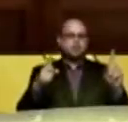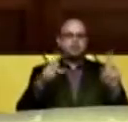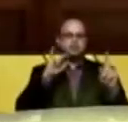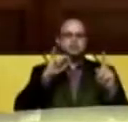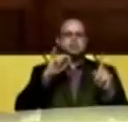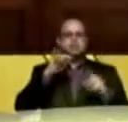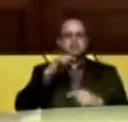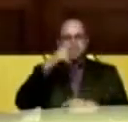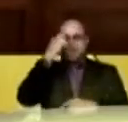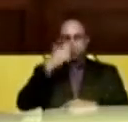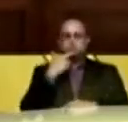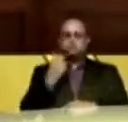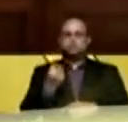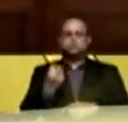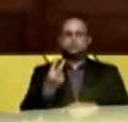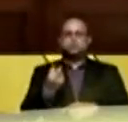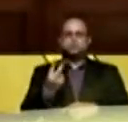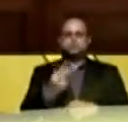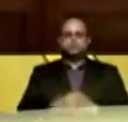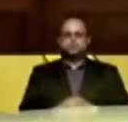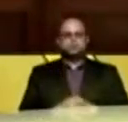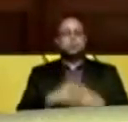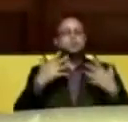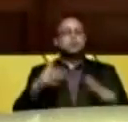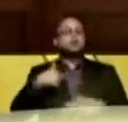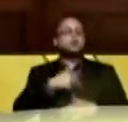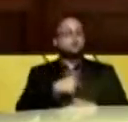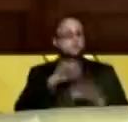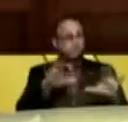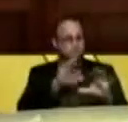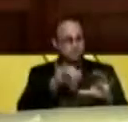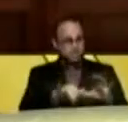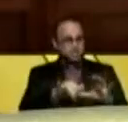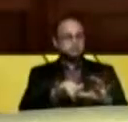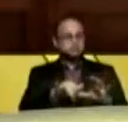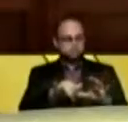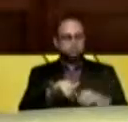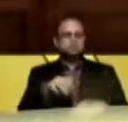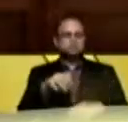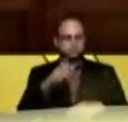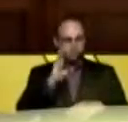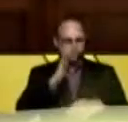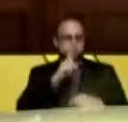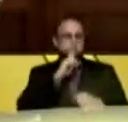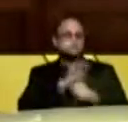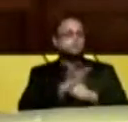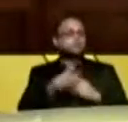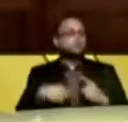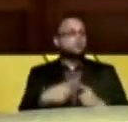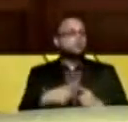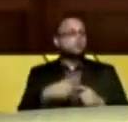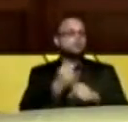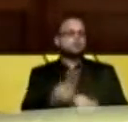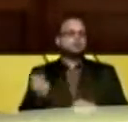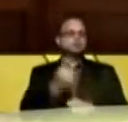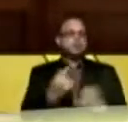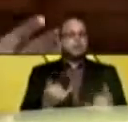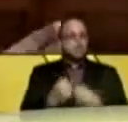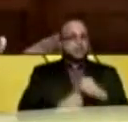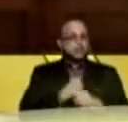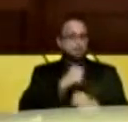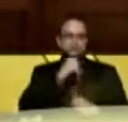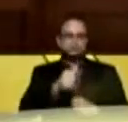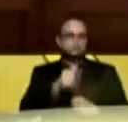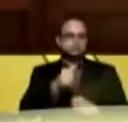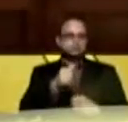agosto ya que vamos a estar haciendo eso otro compromiso y lo estaríamos cumpliendo el año que viene no este año sea el último